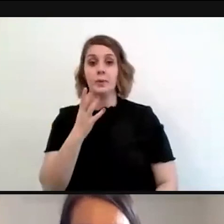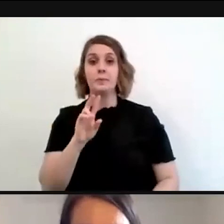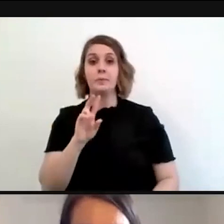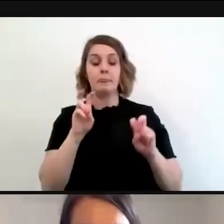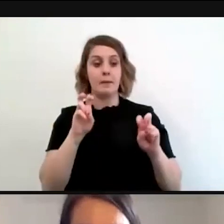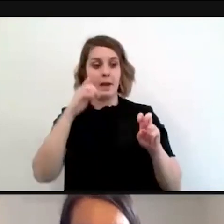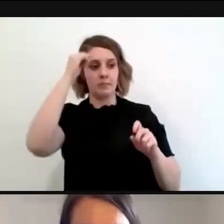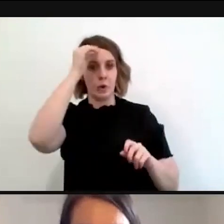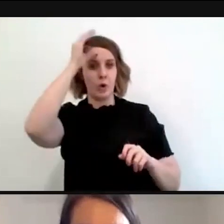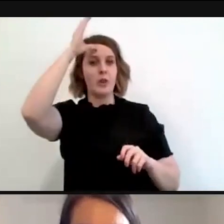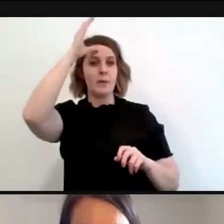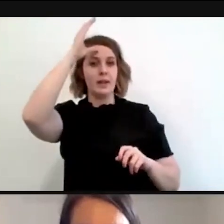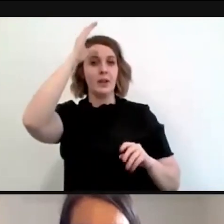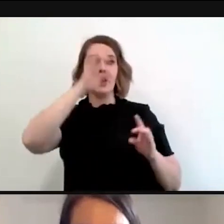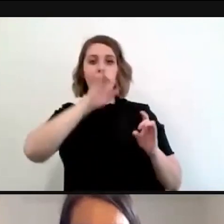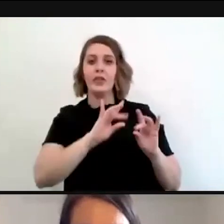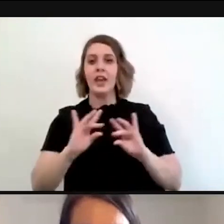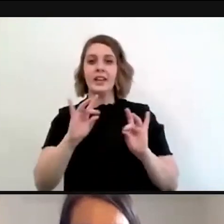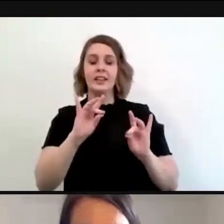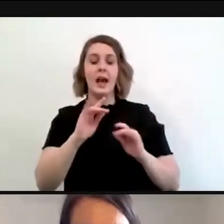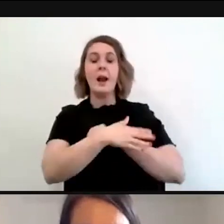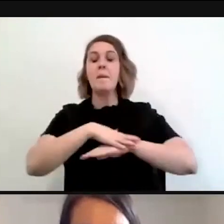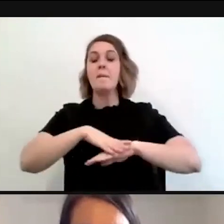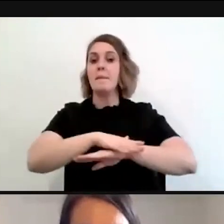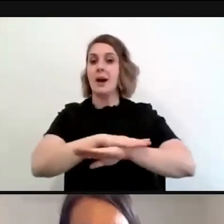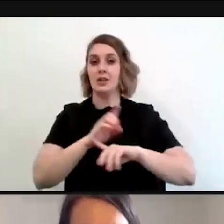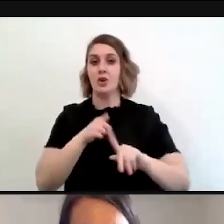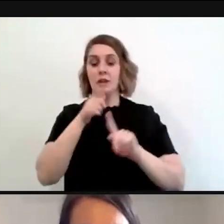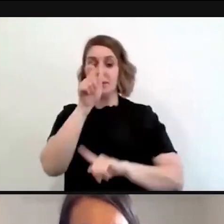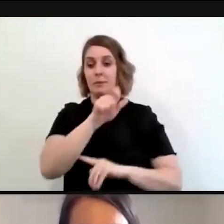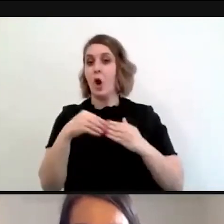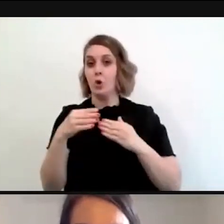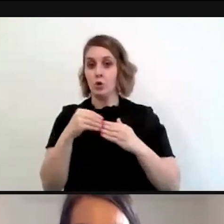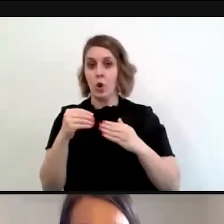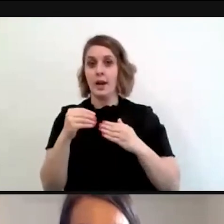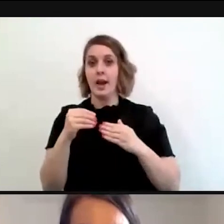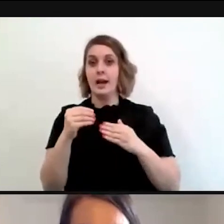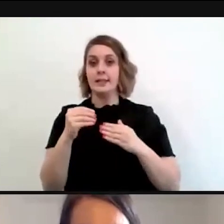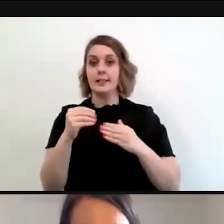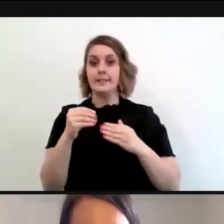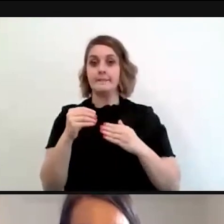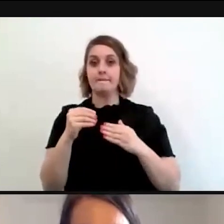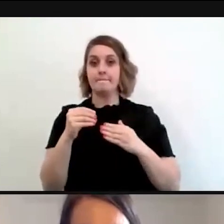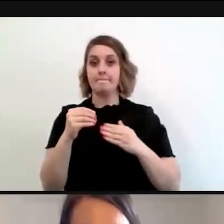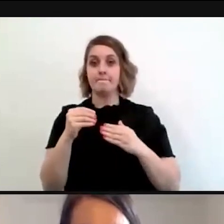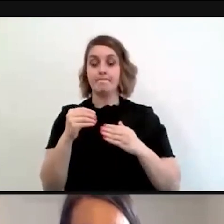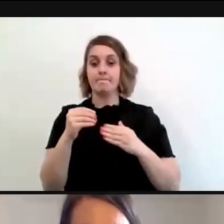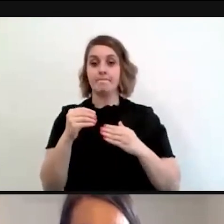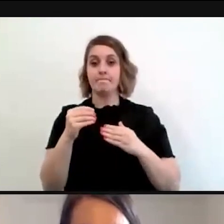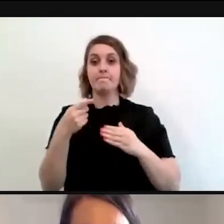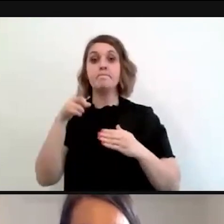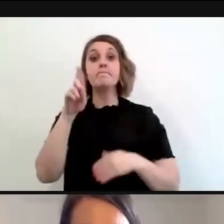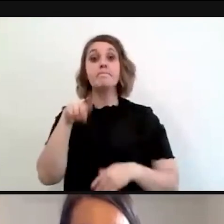digital es clave para los usuarios, las personas usuarias, y también